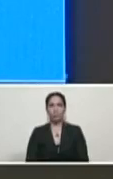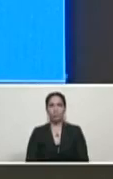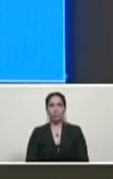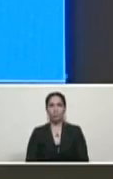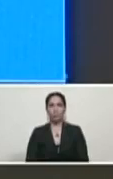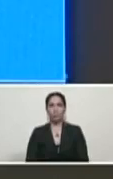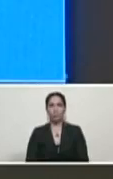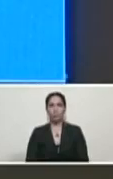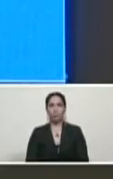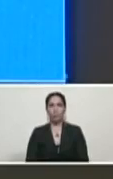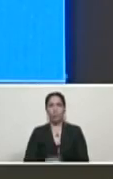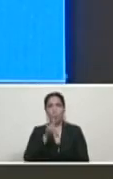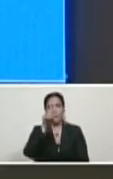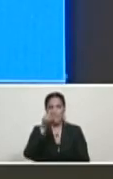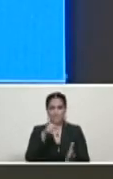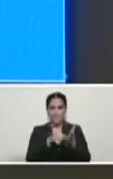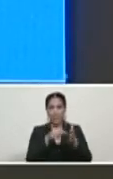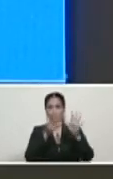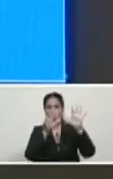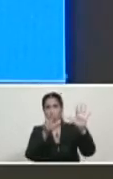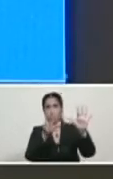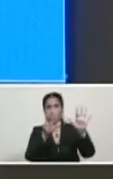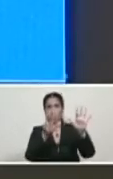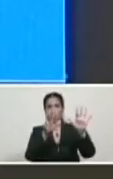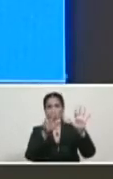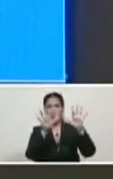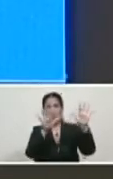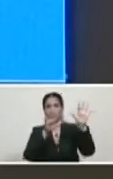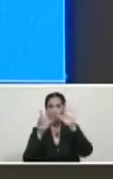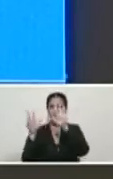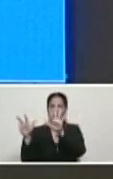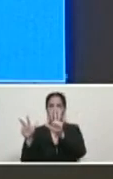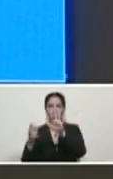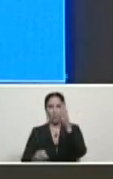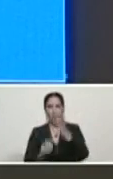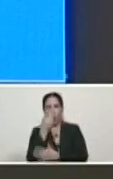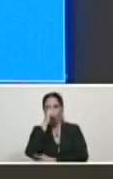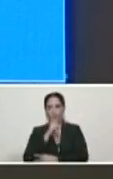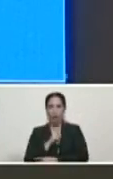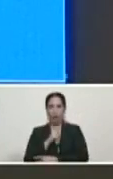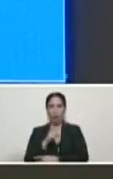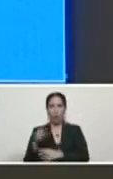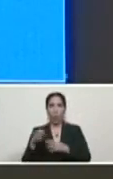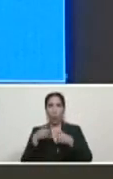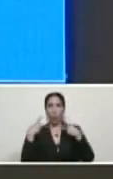Ese año 1818 fue el año de fundación del Correo del Orinoco.